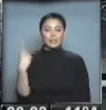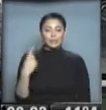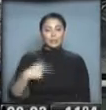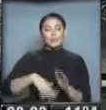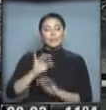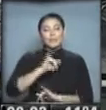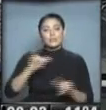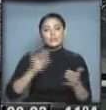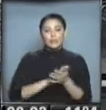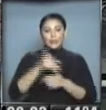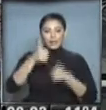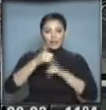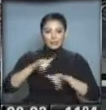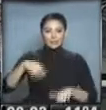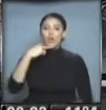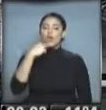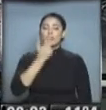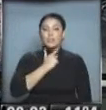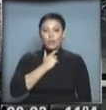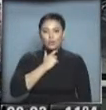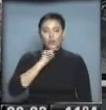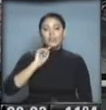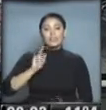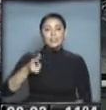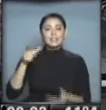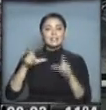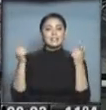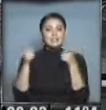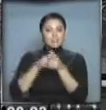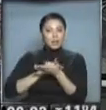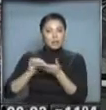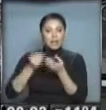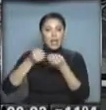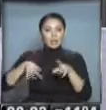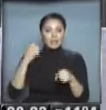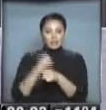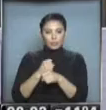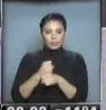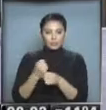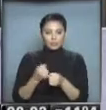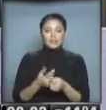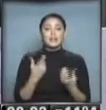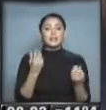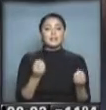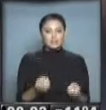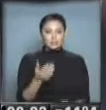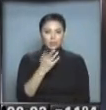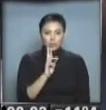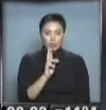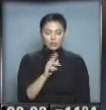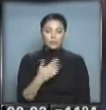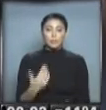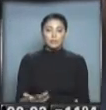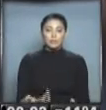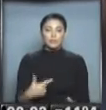Más sobre la campaña para las primarias del 11 de agosto y también el Senado Nacional que retoma sus actividades, Fernando. Es así, Roberto, y claro,